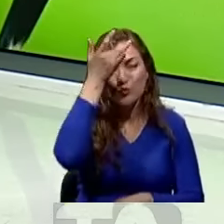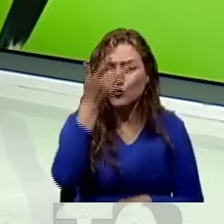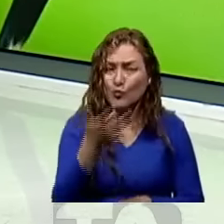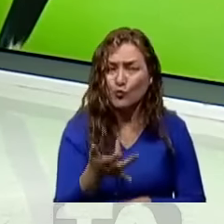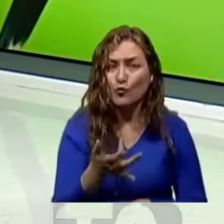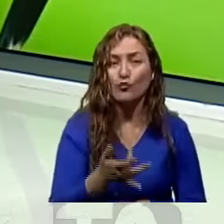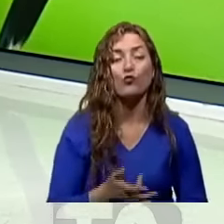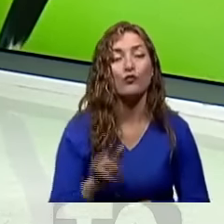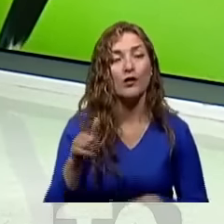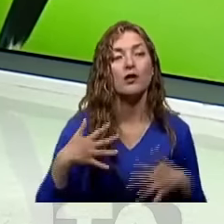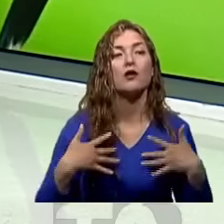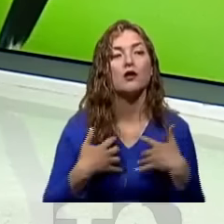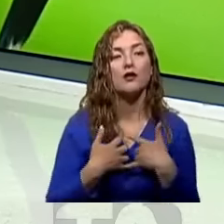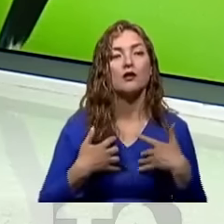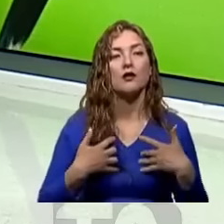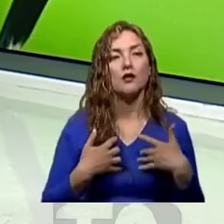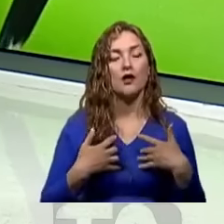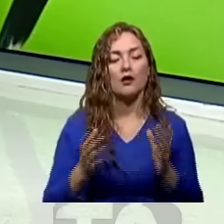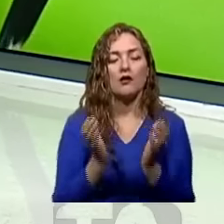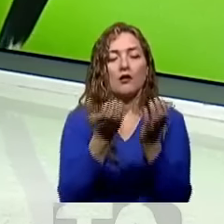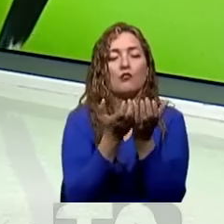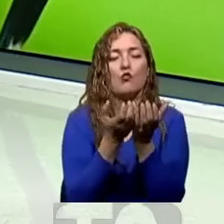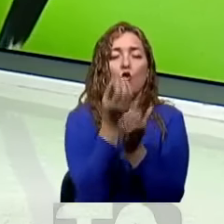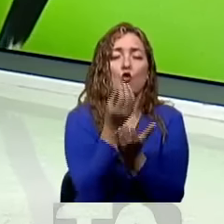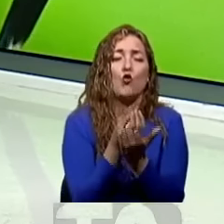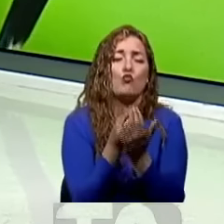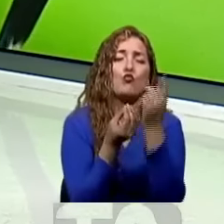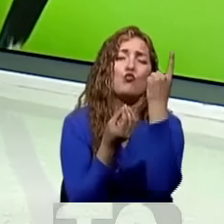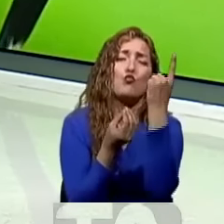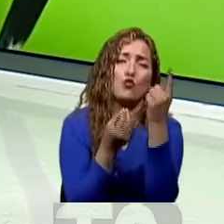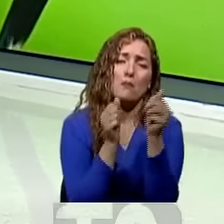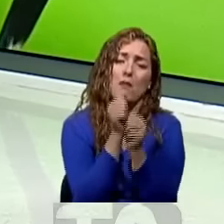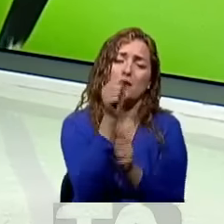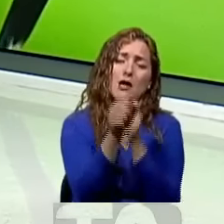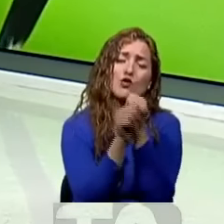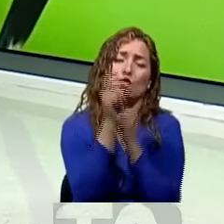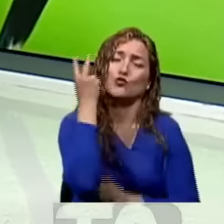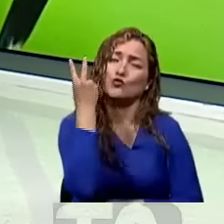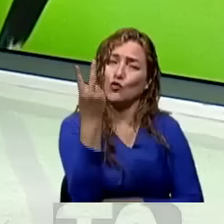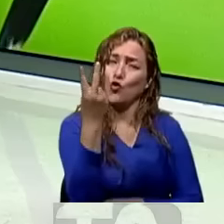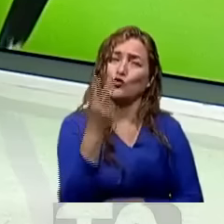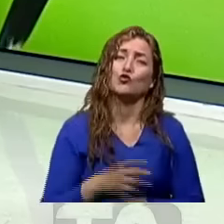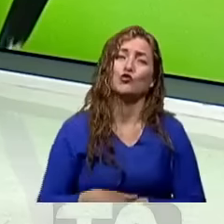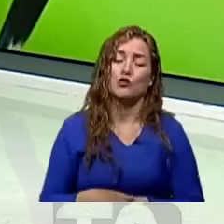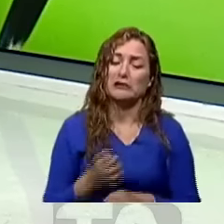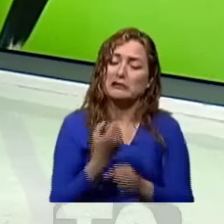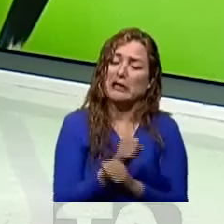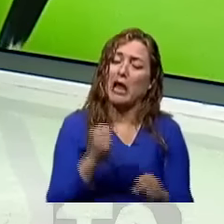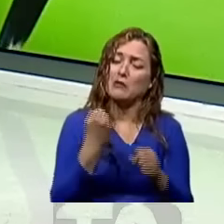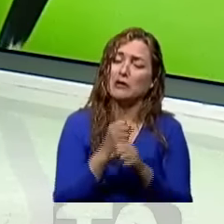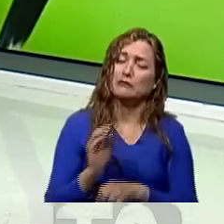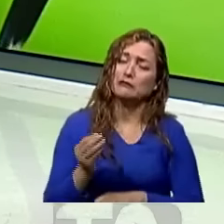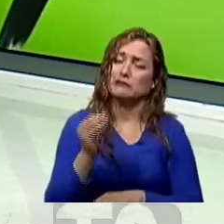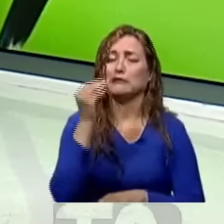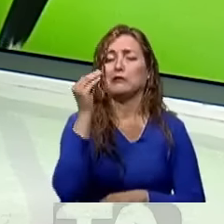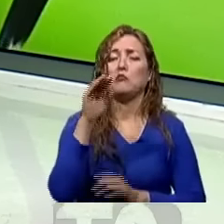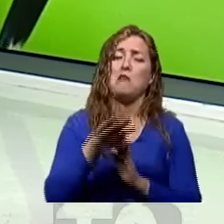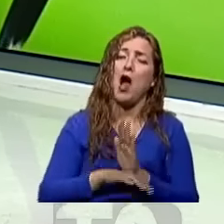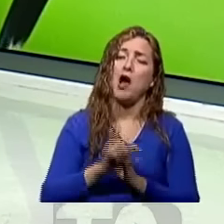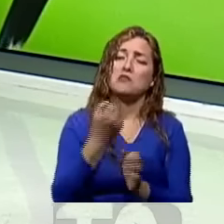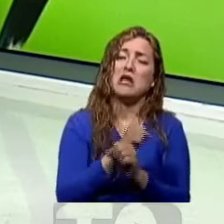Bueno, esta especie procrea un pichón cada 2 años. Además, el porcentaje que sobrevive en la adolescencia es